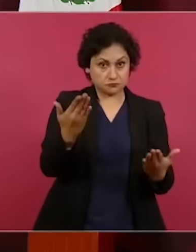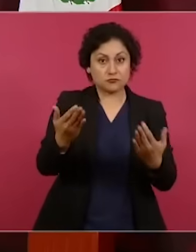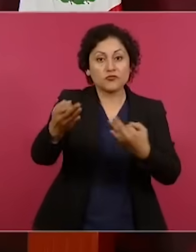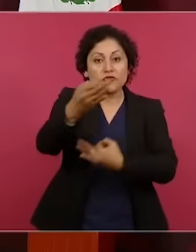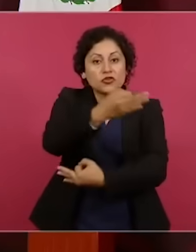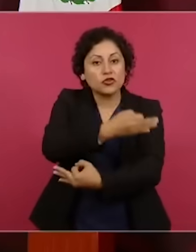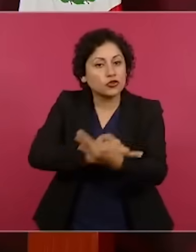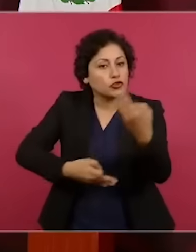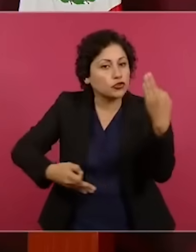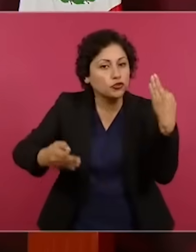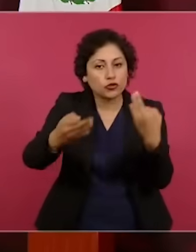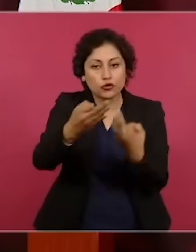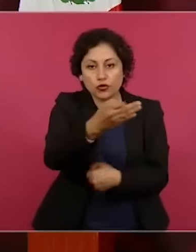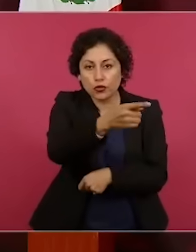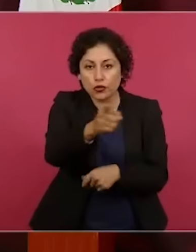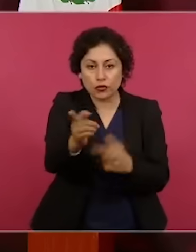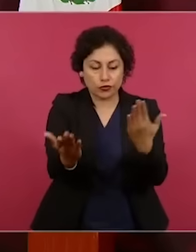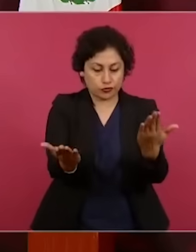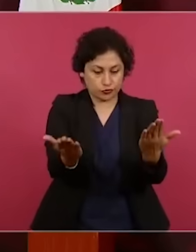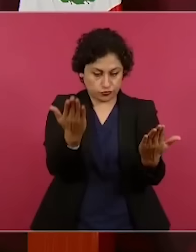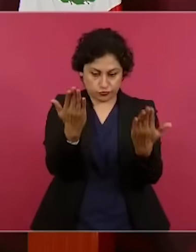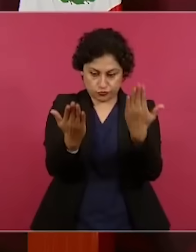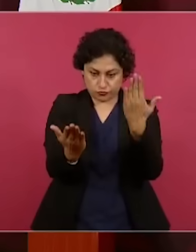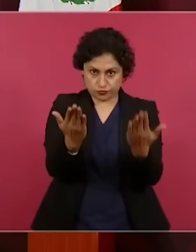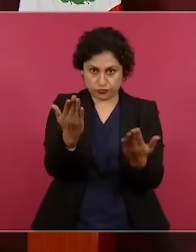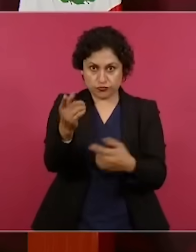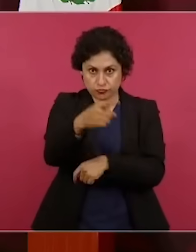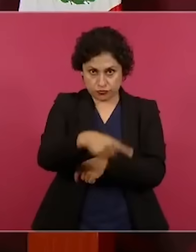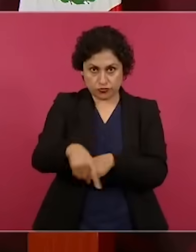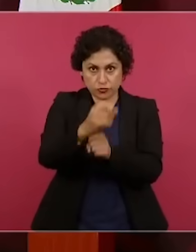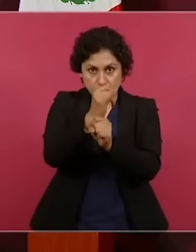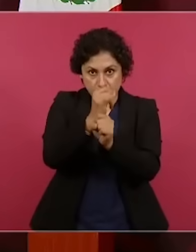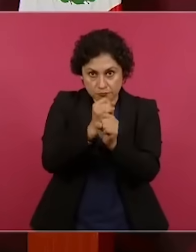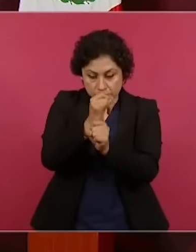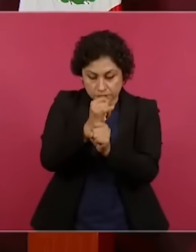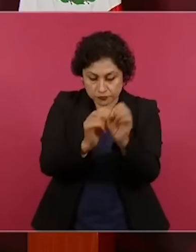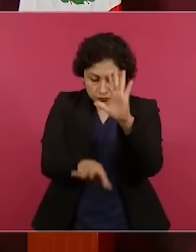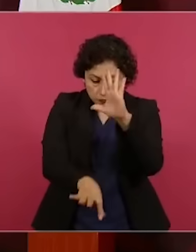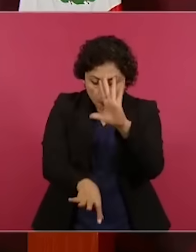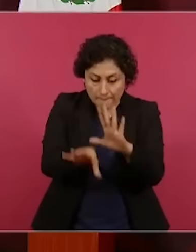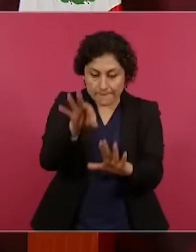van a tener elementos para